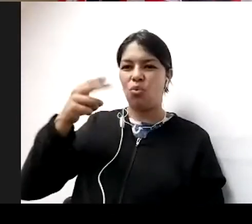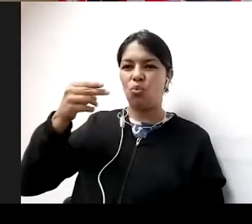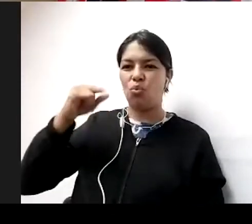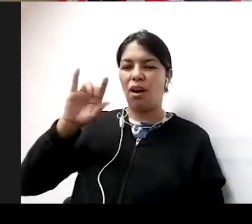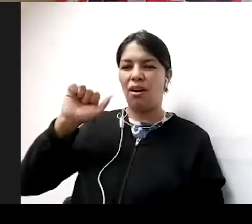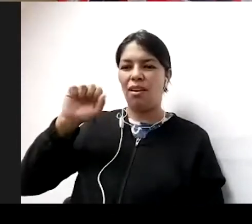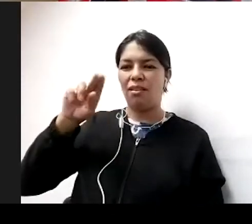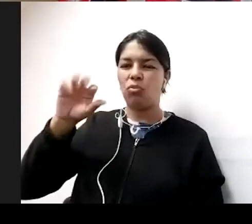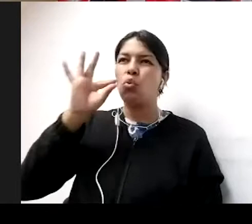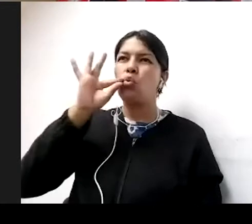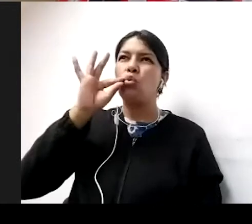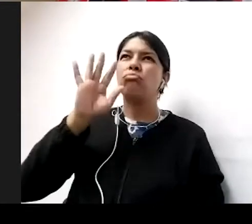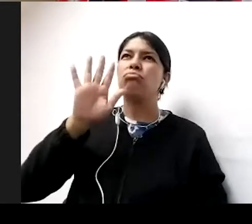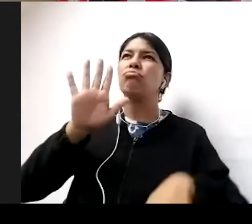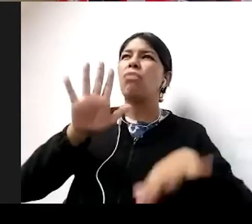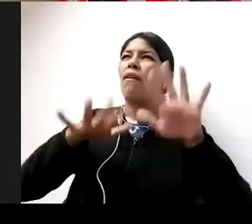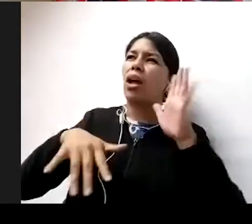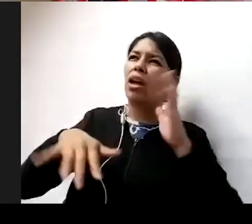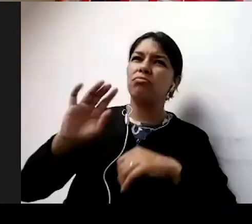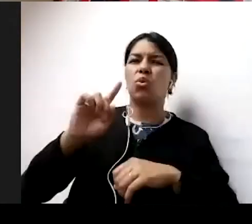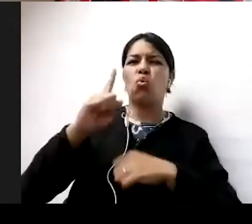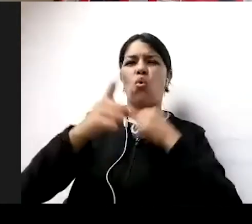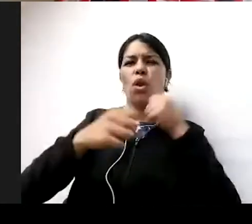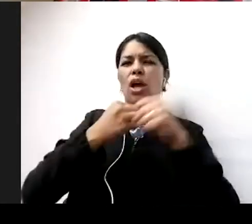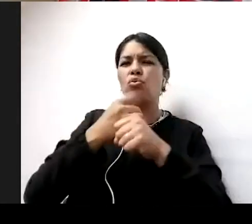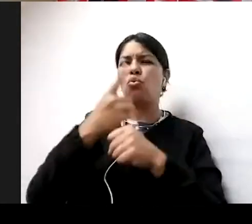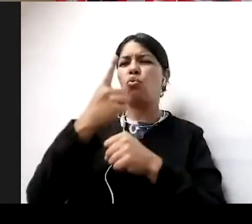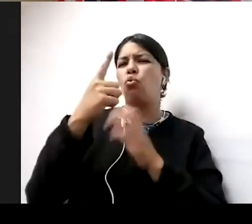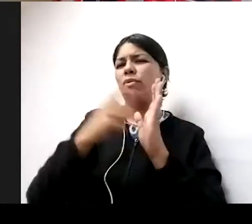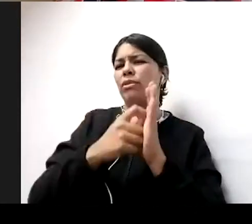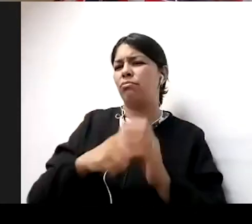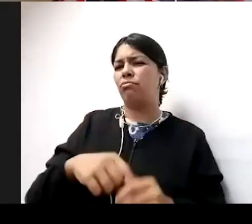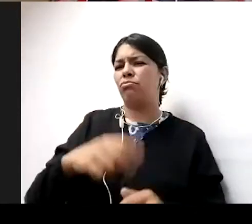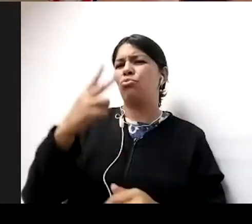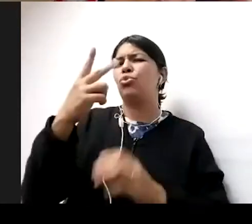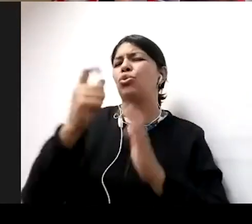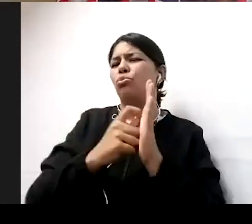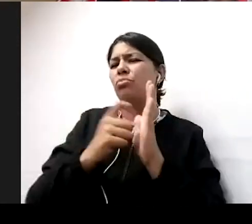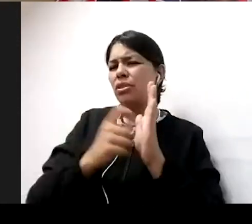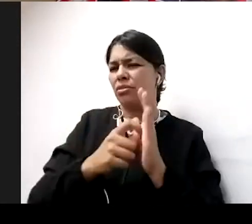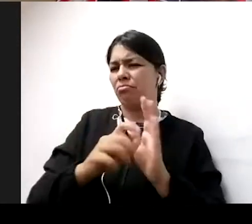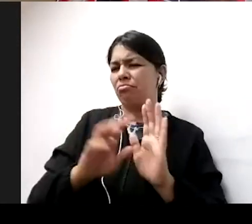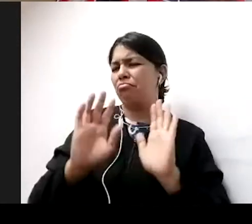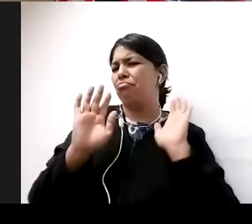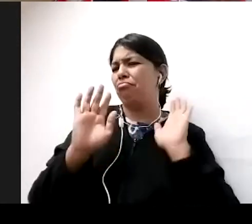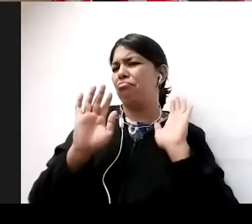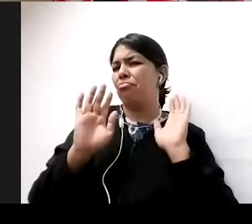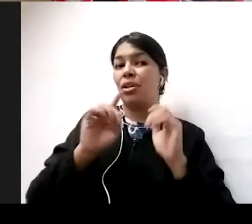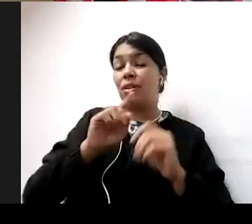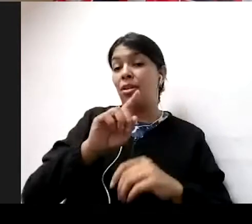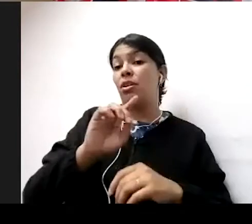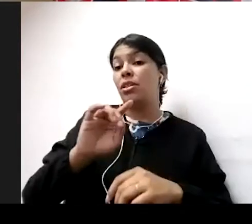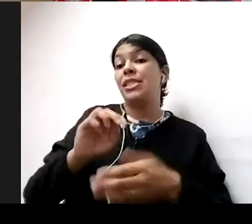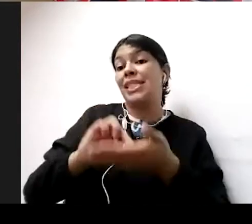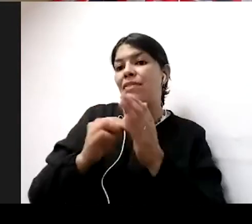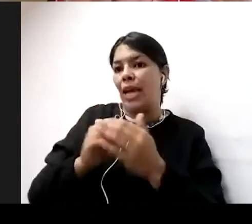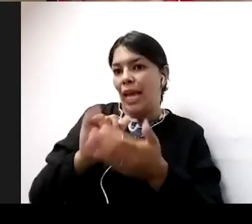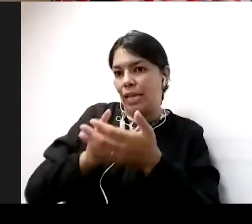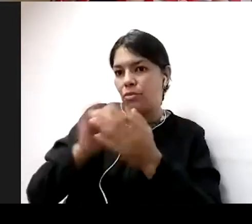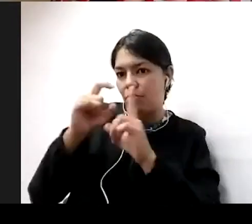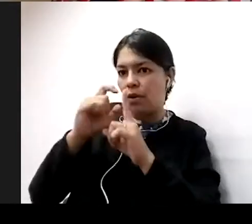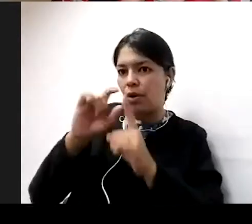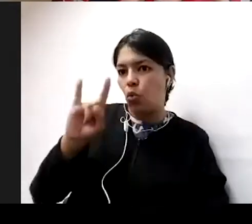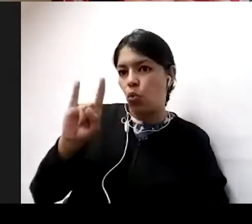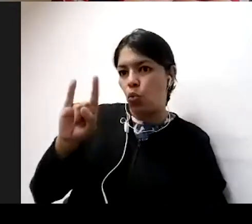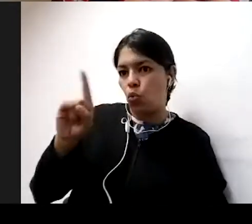y que cuando fuma solo se fuma un cigarrillo. Esta persona es una persona que hace uso de la marihuana y que aparte de